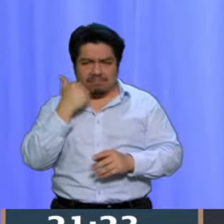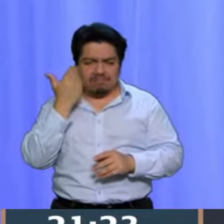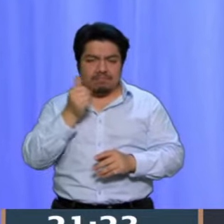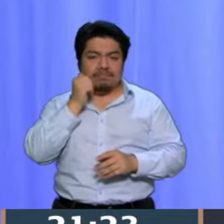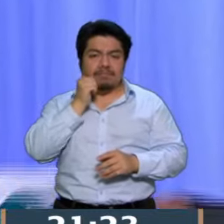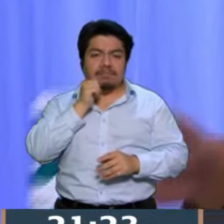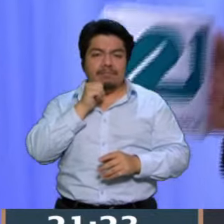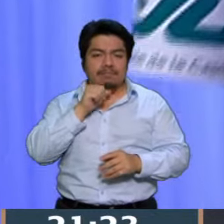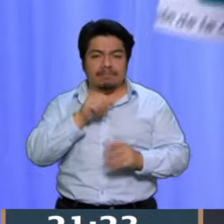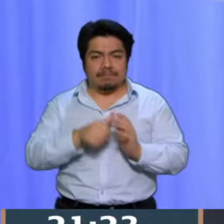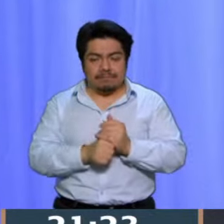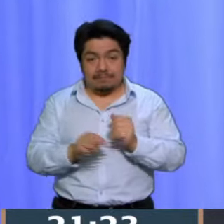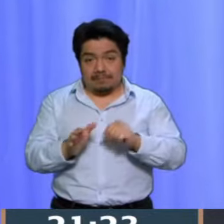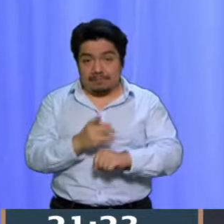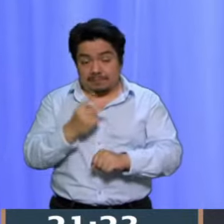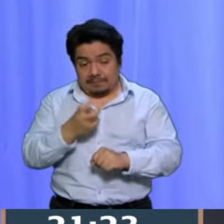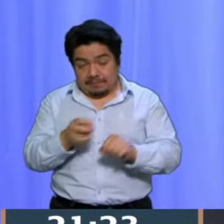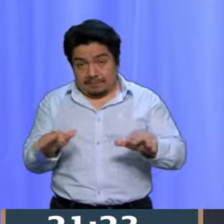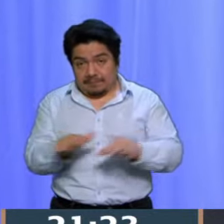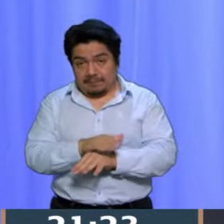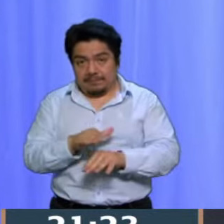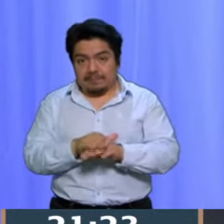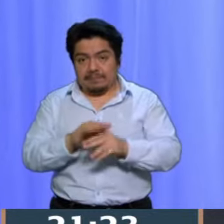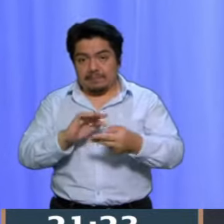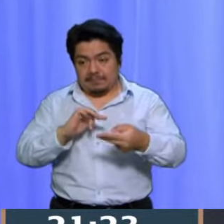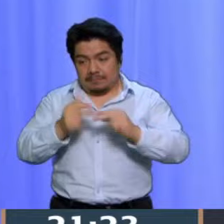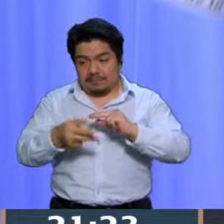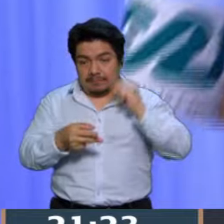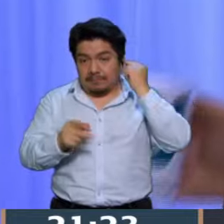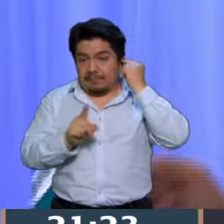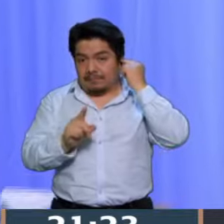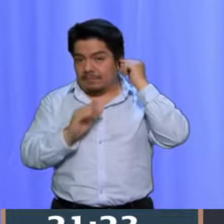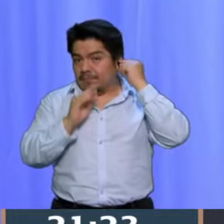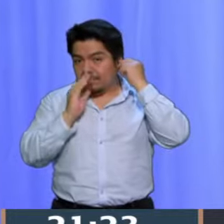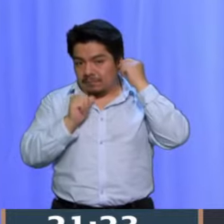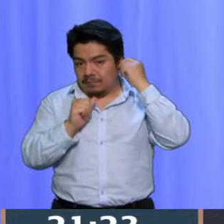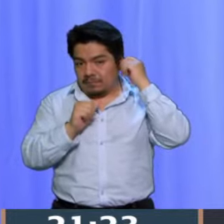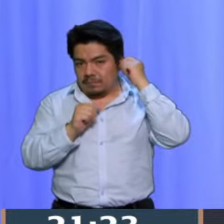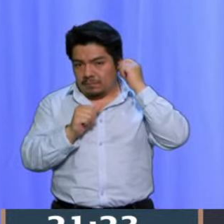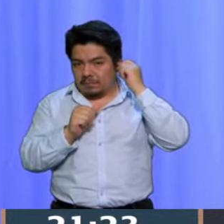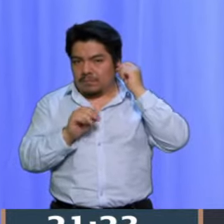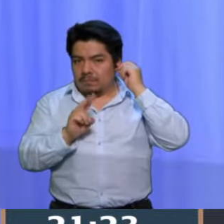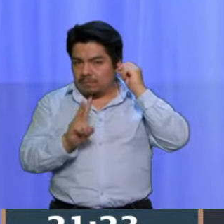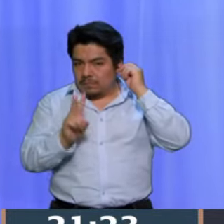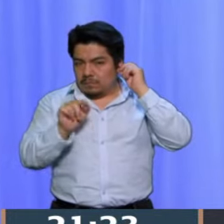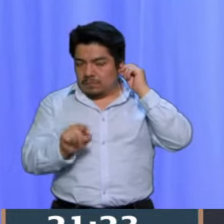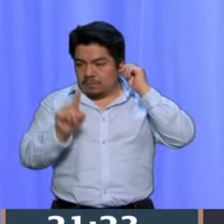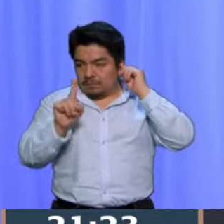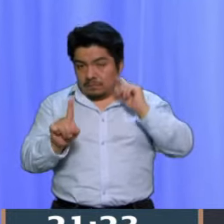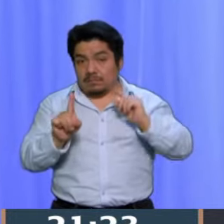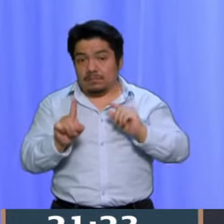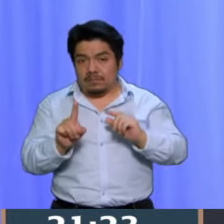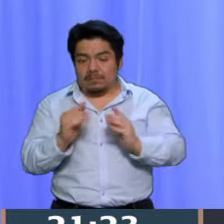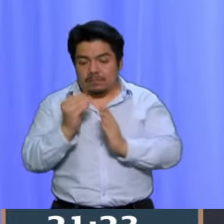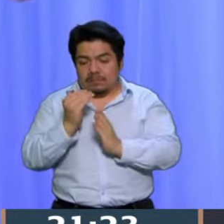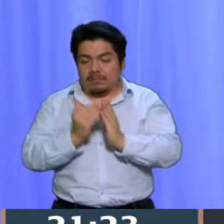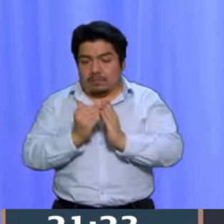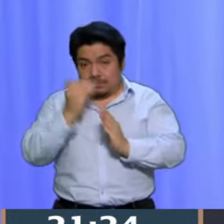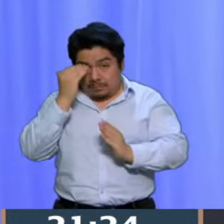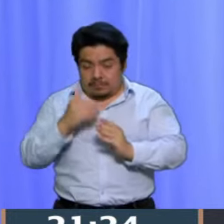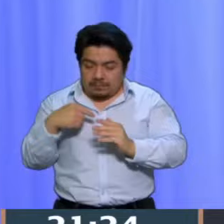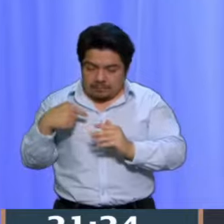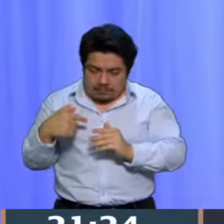porque este es un cambio estructural irreversible. ¿Qué quiere decir? Que bajando del 2.1 hijos, y obviamente es a lo